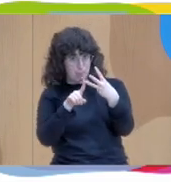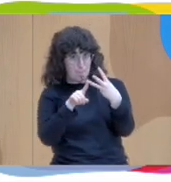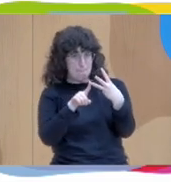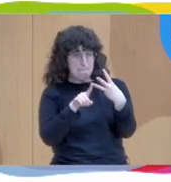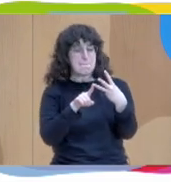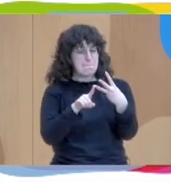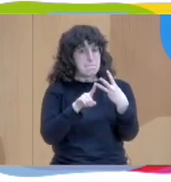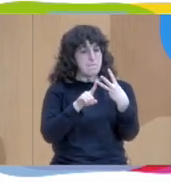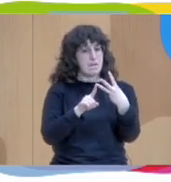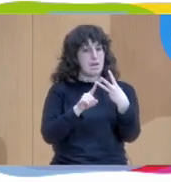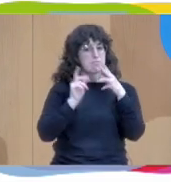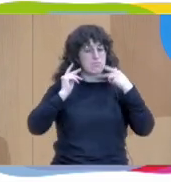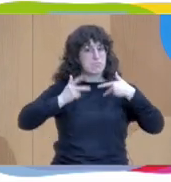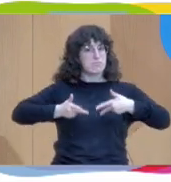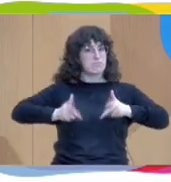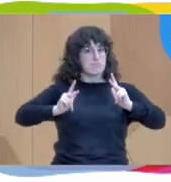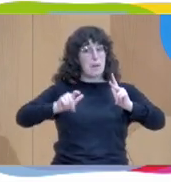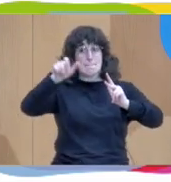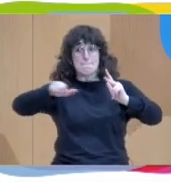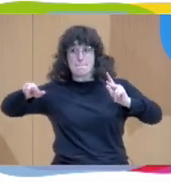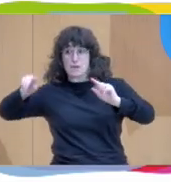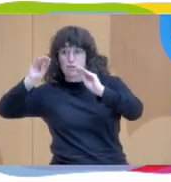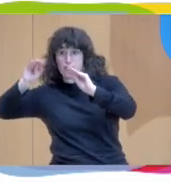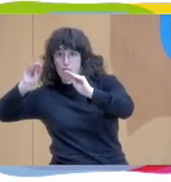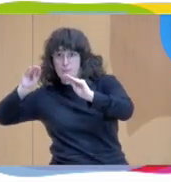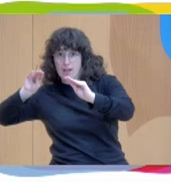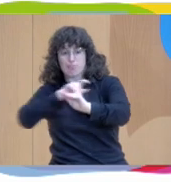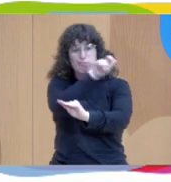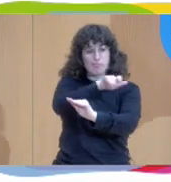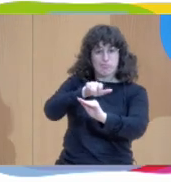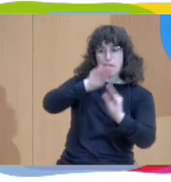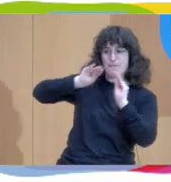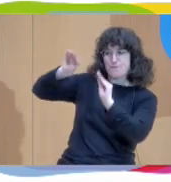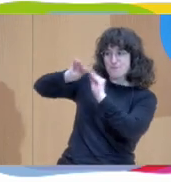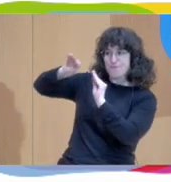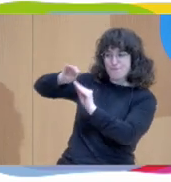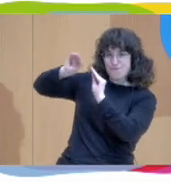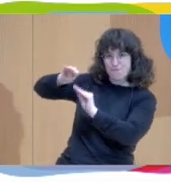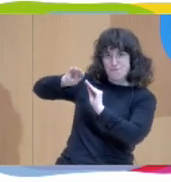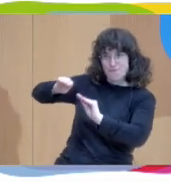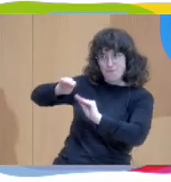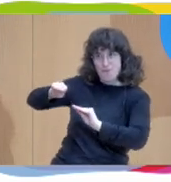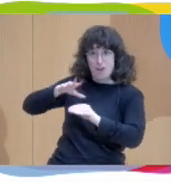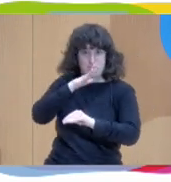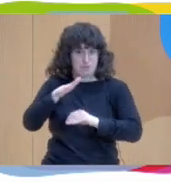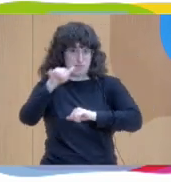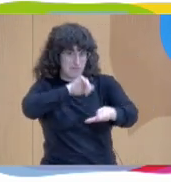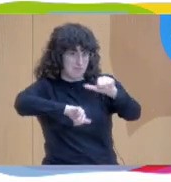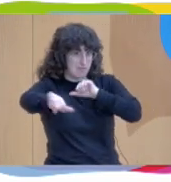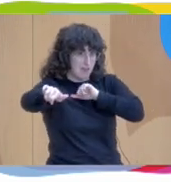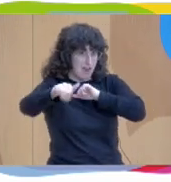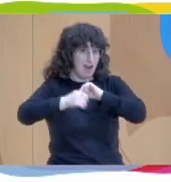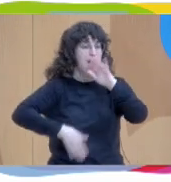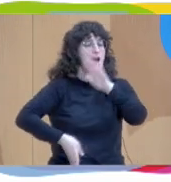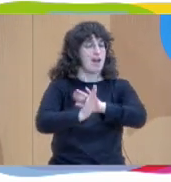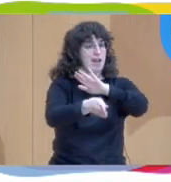permitido es formar a formadores para seguir eh trabajando en esta formación en toda nuestra red eh de